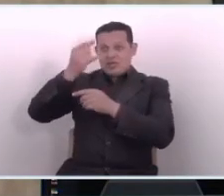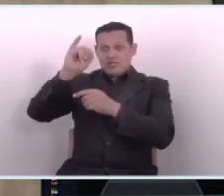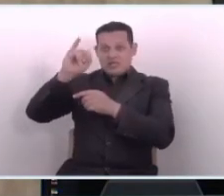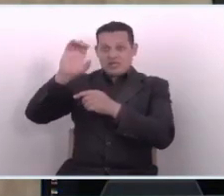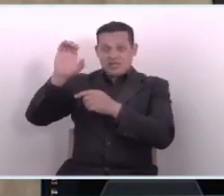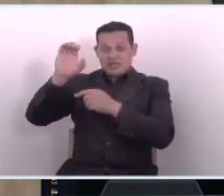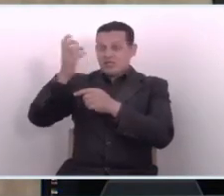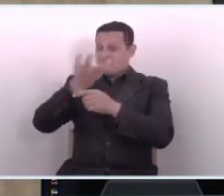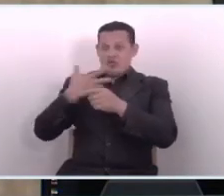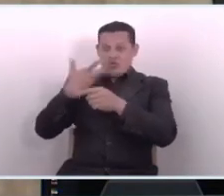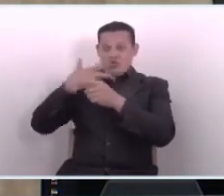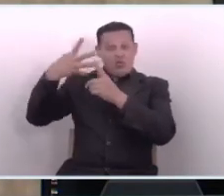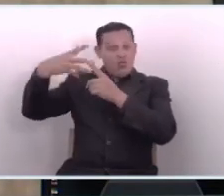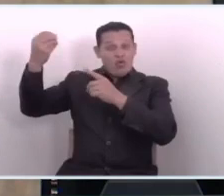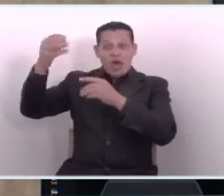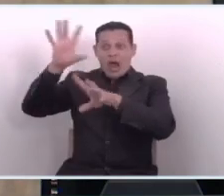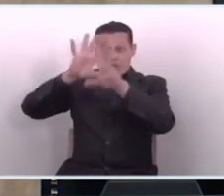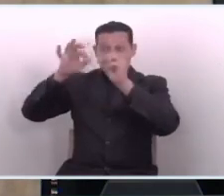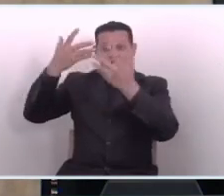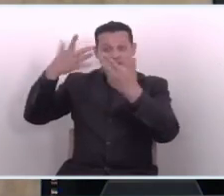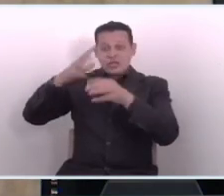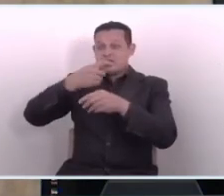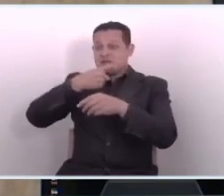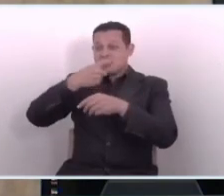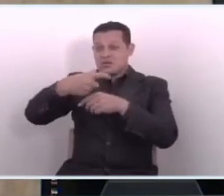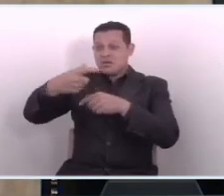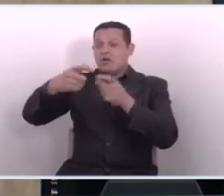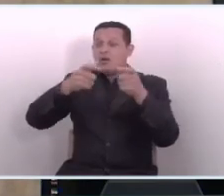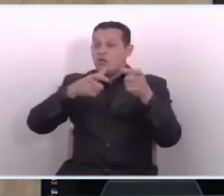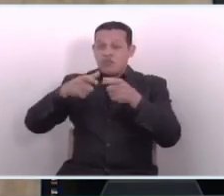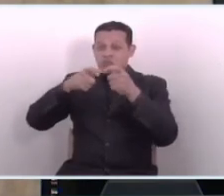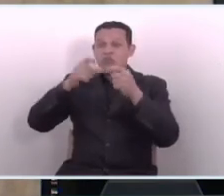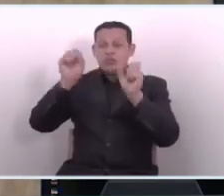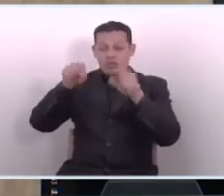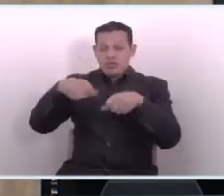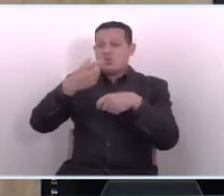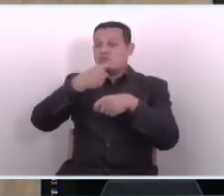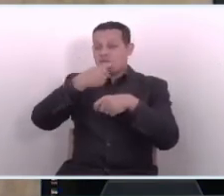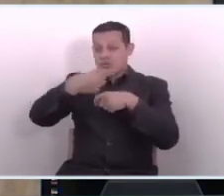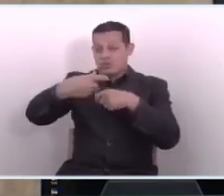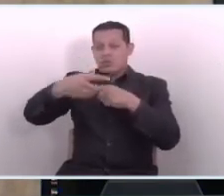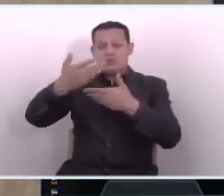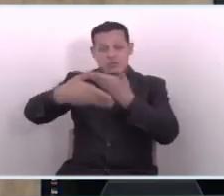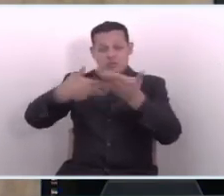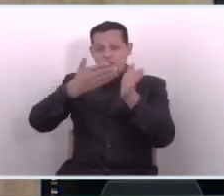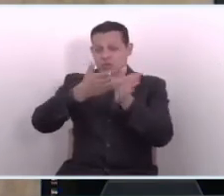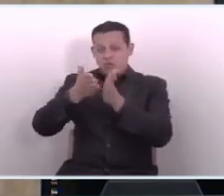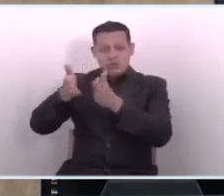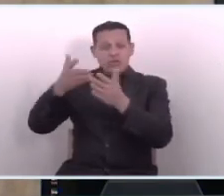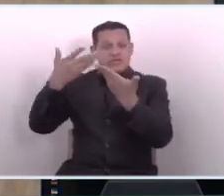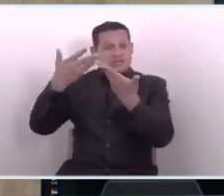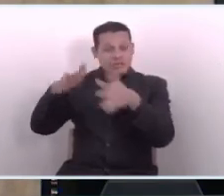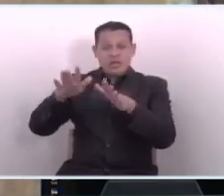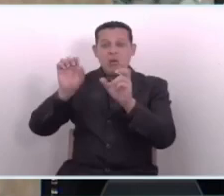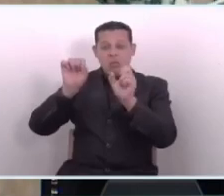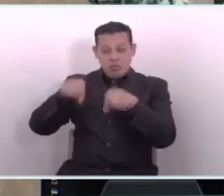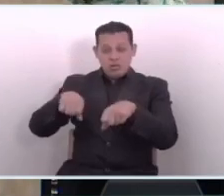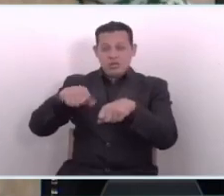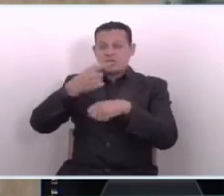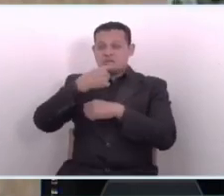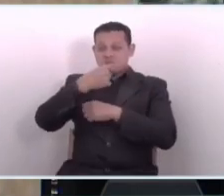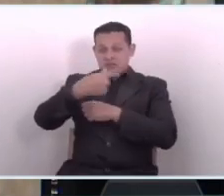a ir todo, muchos de ellos ya están jubilados o en edad de jubilación y van a llegar sus procesos, otros muchos van a ser